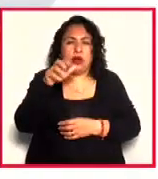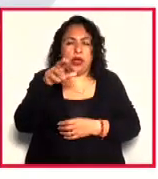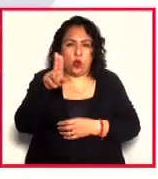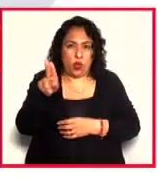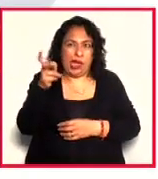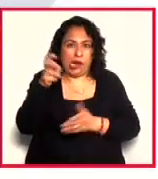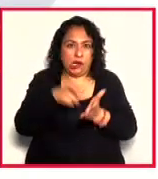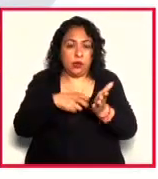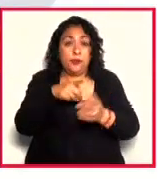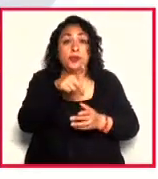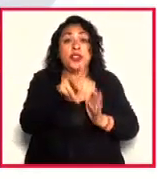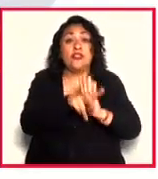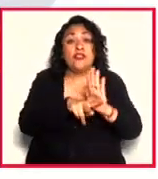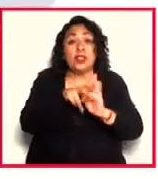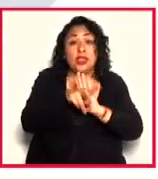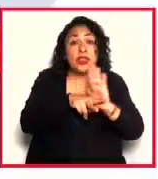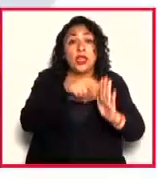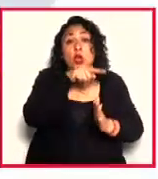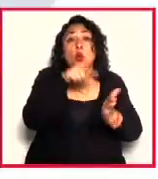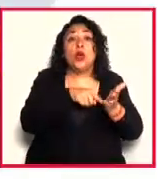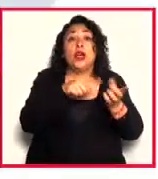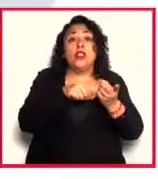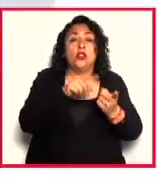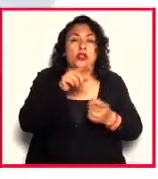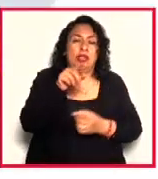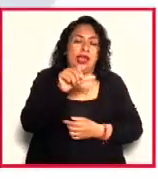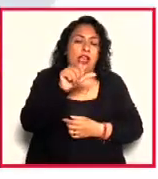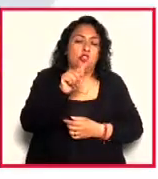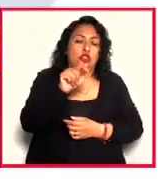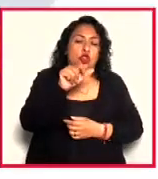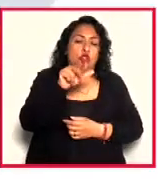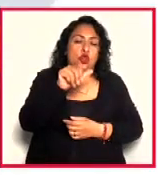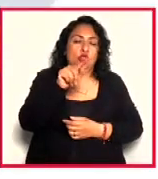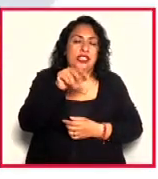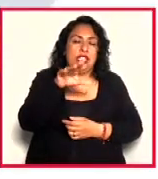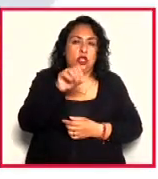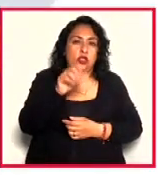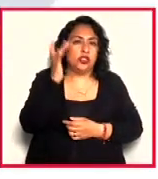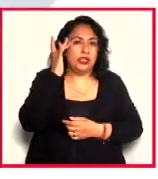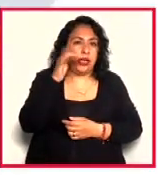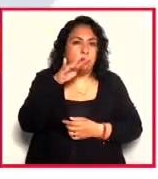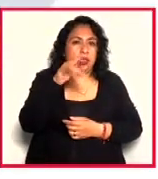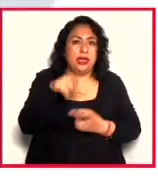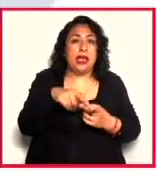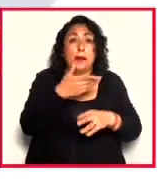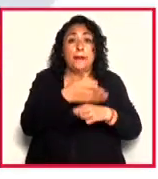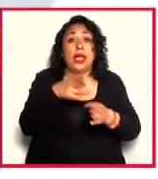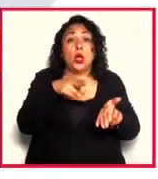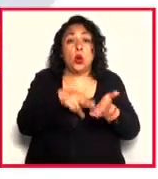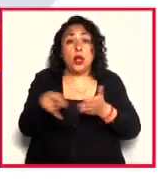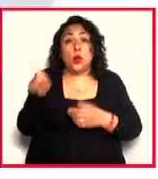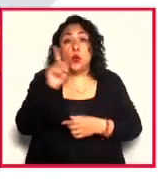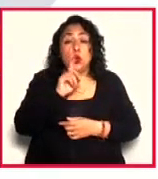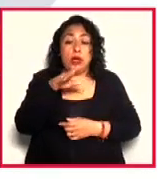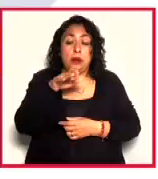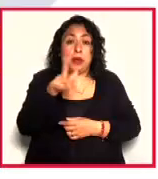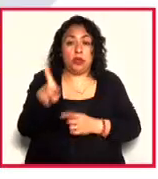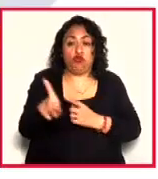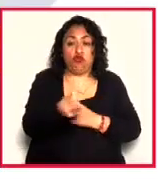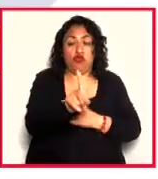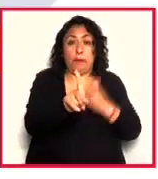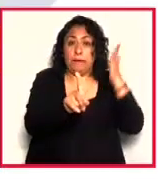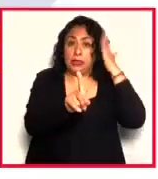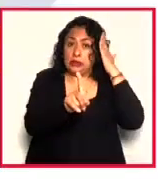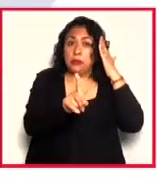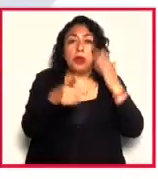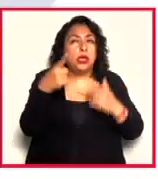El videoclip se grabó en el santuario de Atotonilco en San Miguel de Allende, en blanco y negro, y con Magos Herrera en primer plano se puede escuchar